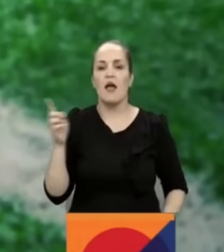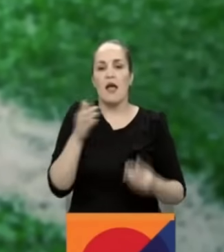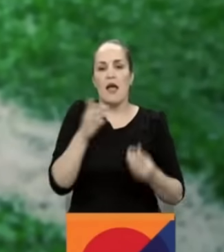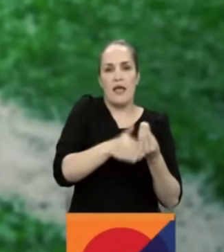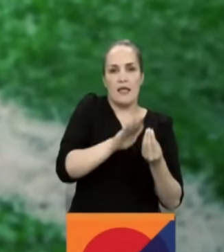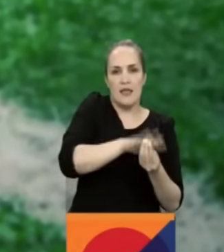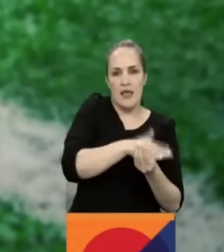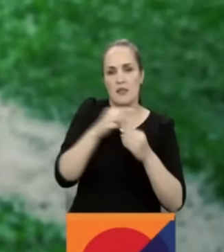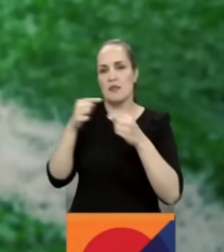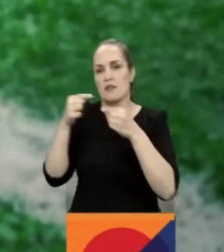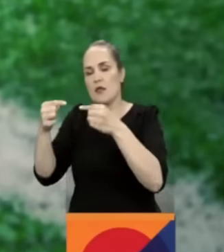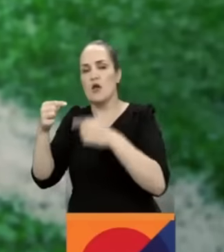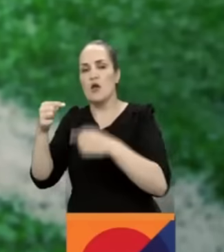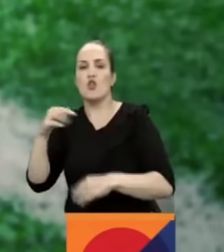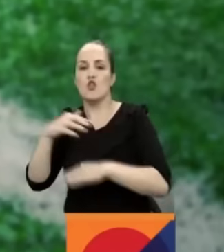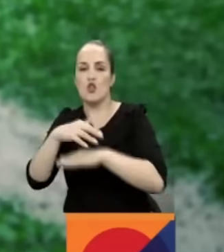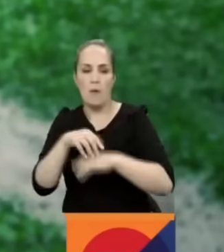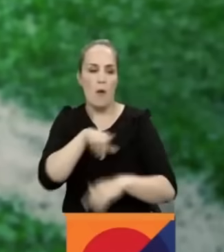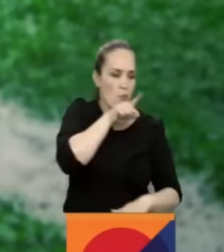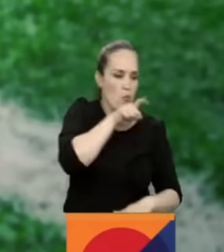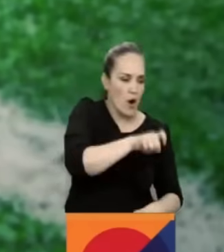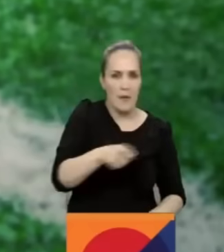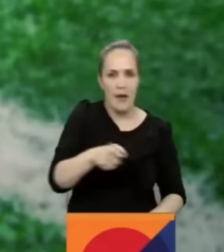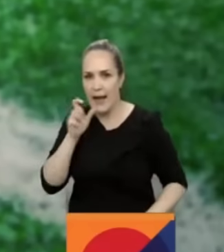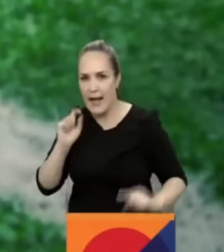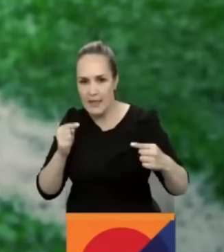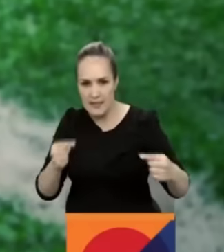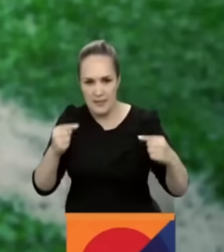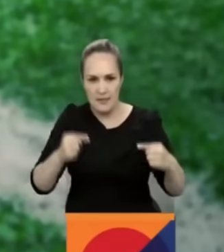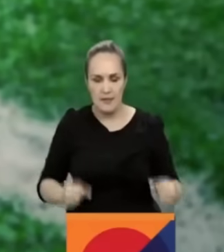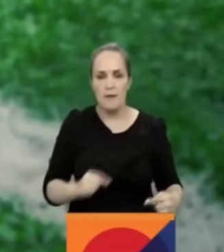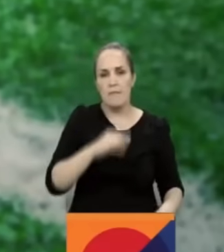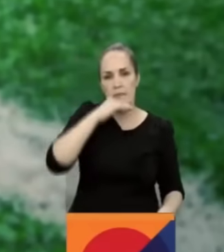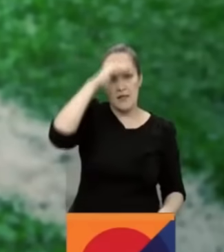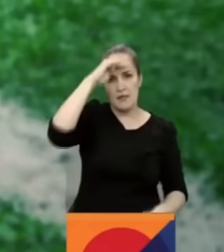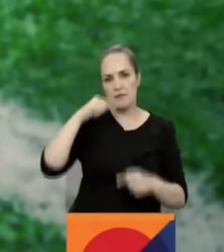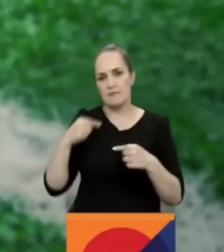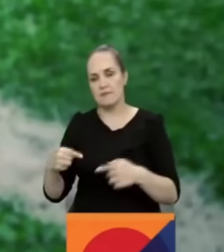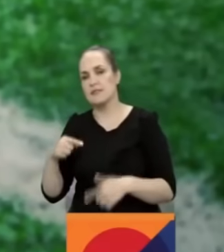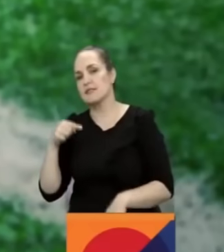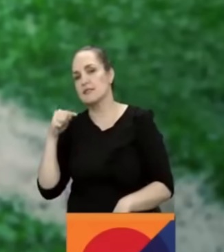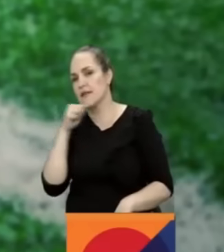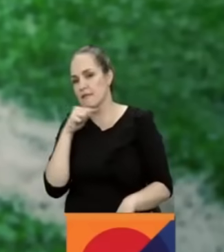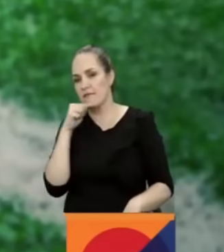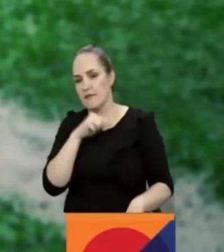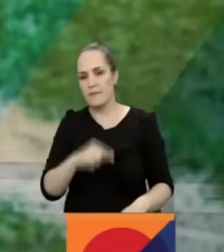Equidad Tolima, Bucaramanga, Once Caldas y Medellín ante Independiente Santa Fe.